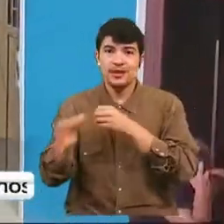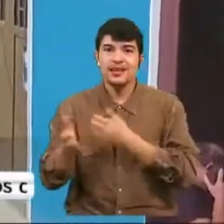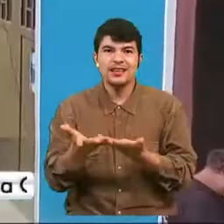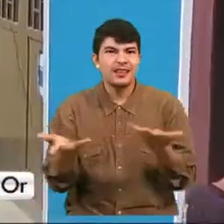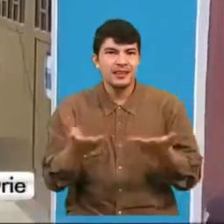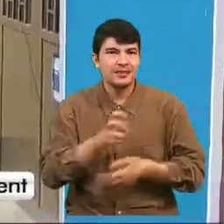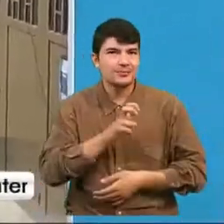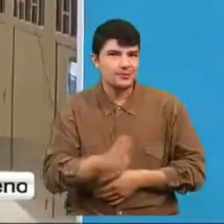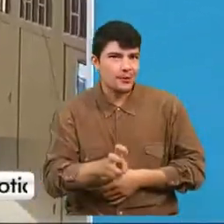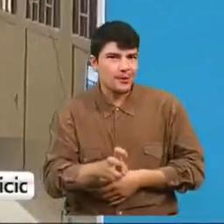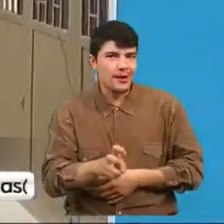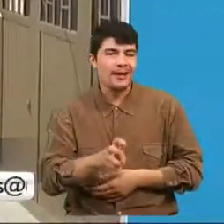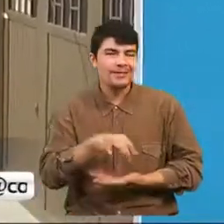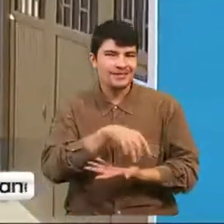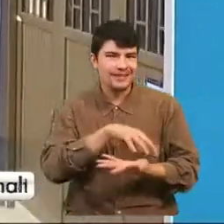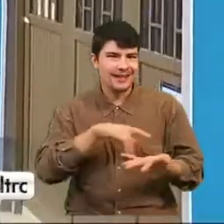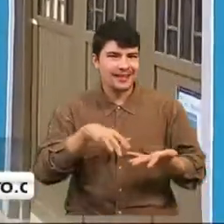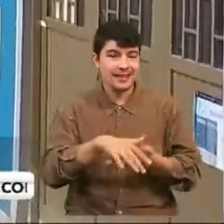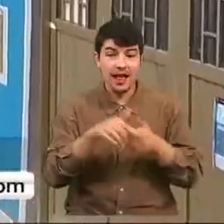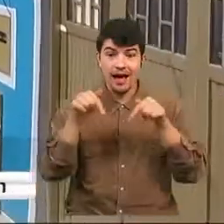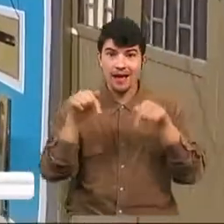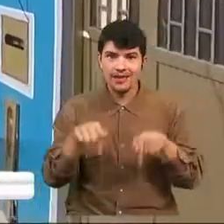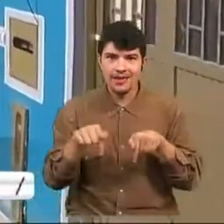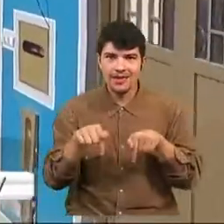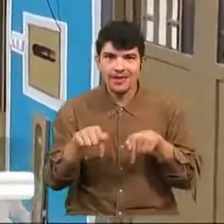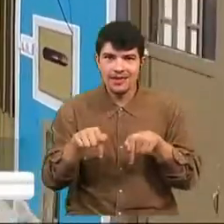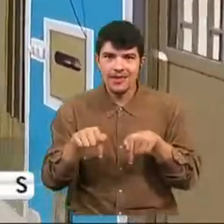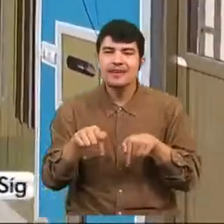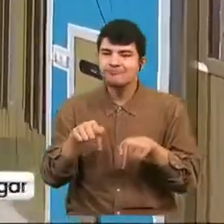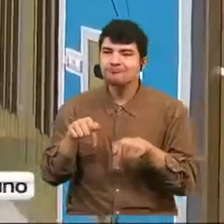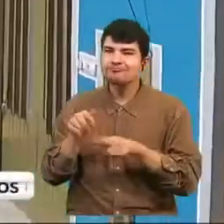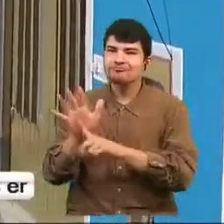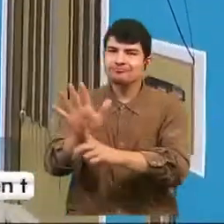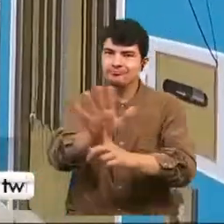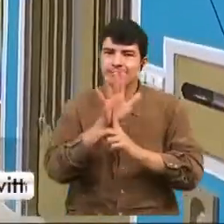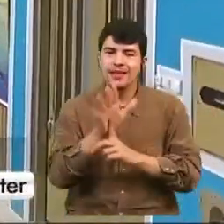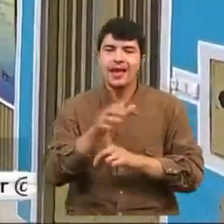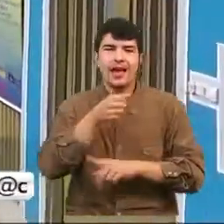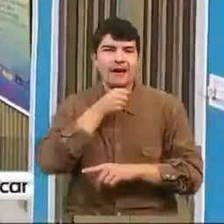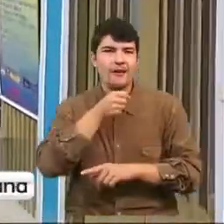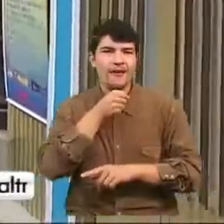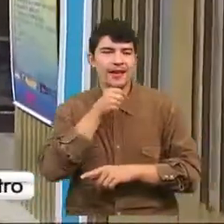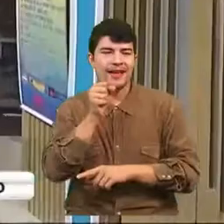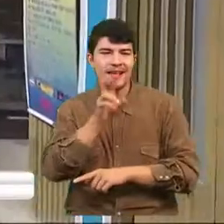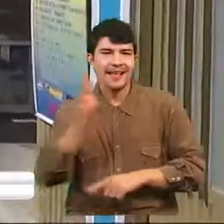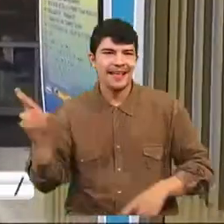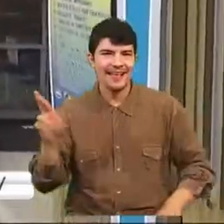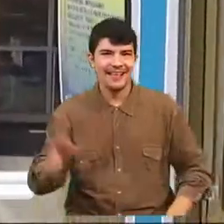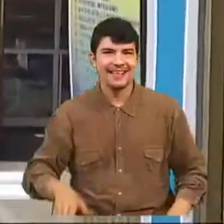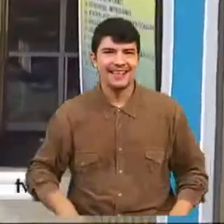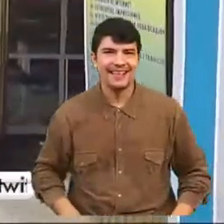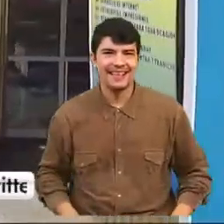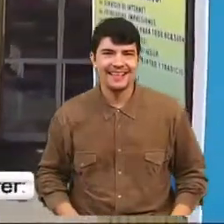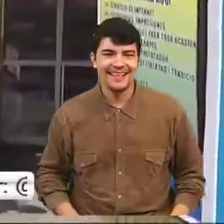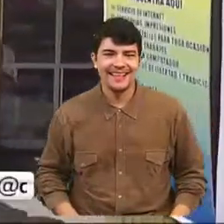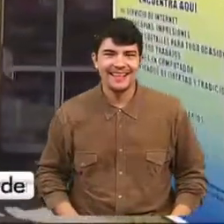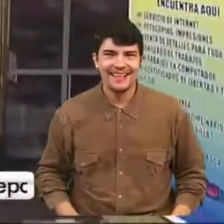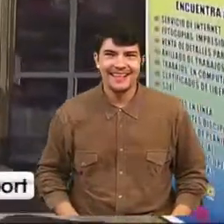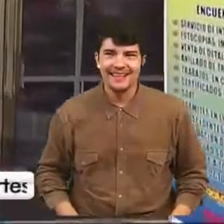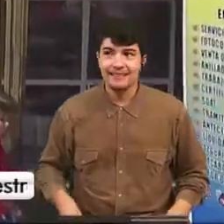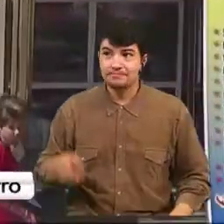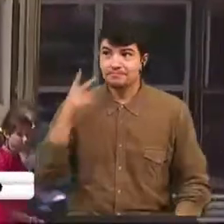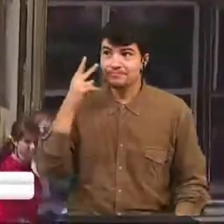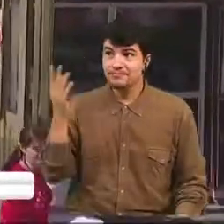del departamento de Santander. Desde acá originaremos nuestra transmisión especial de Oriente Noticias. Así es, María, como lo estamos viendo